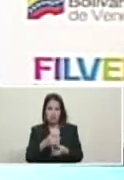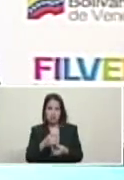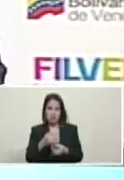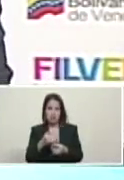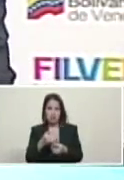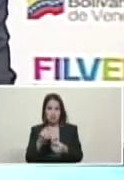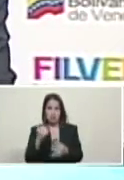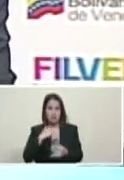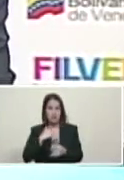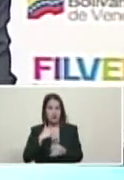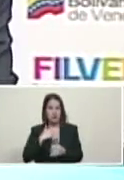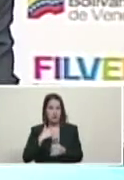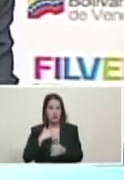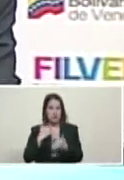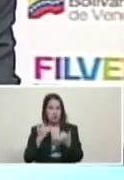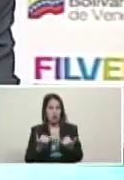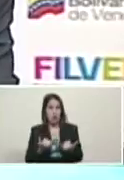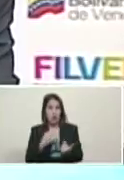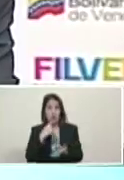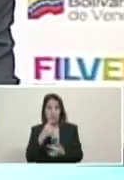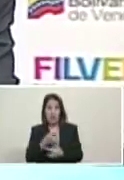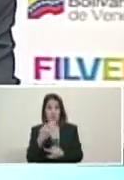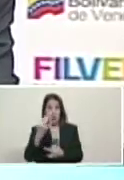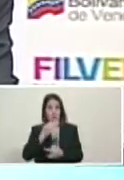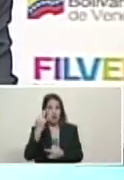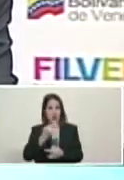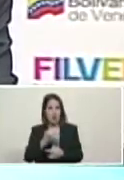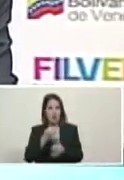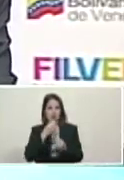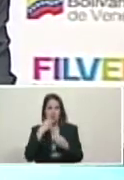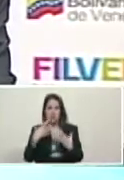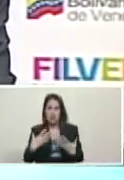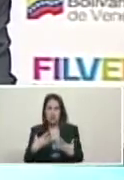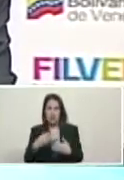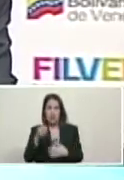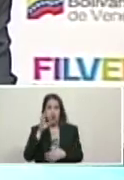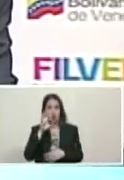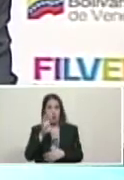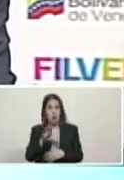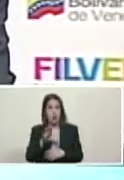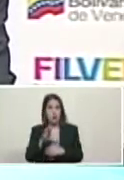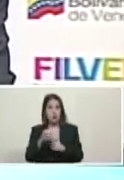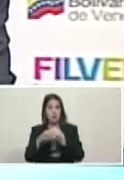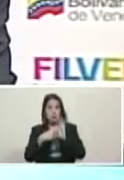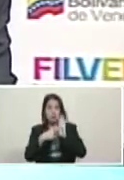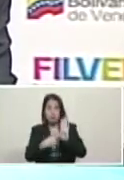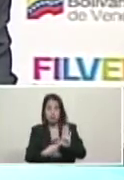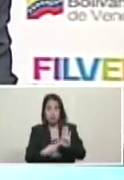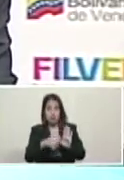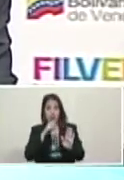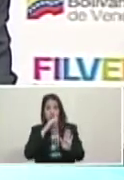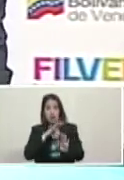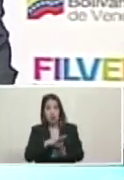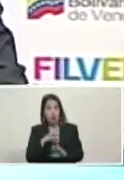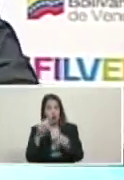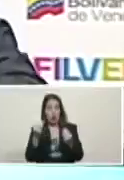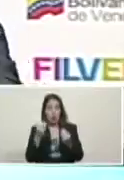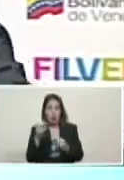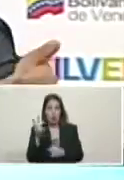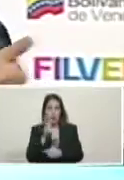aprovechémoslo, ¿verdad? Y digamos las verdades hermosas de un país grande y hermoso e histórico como